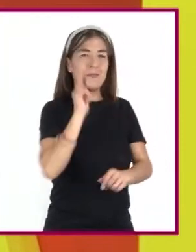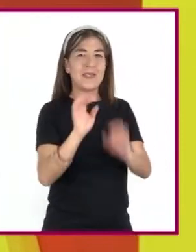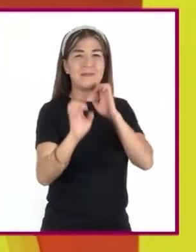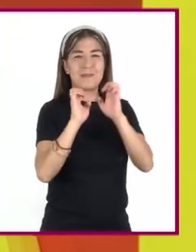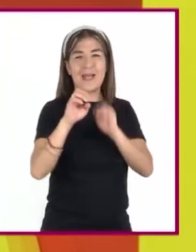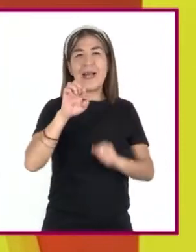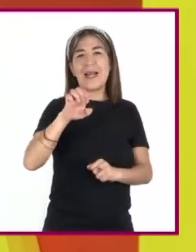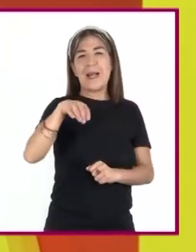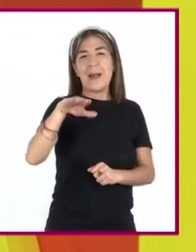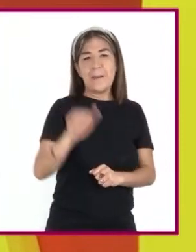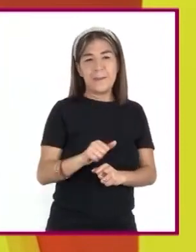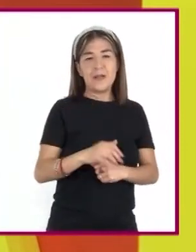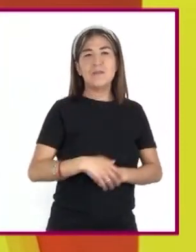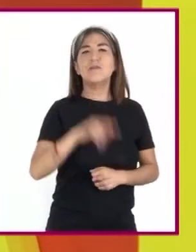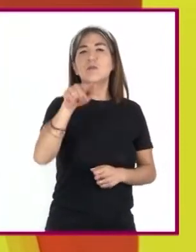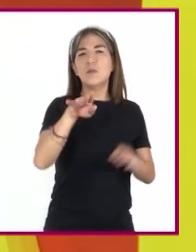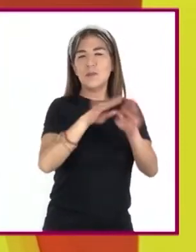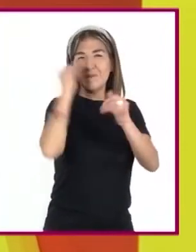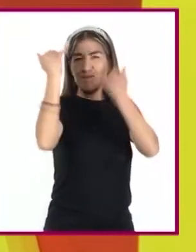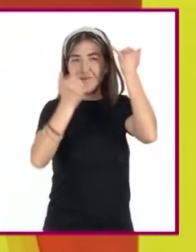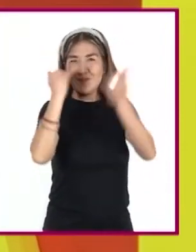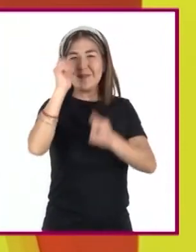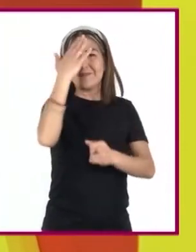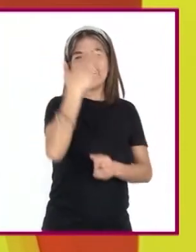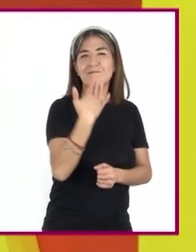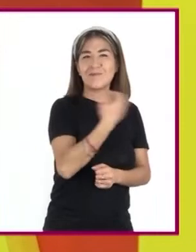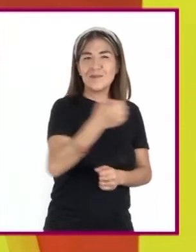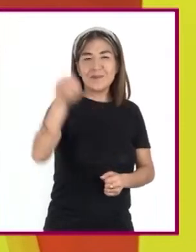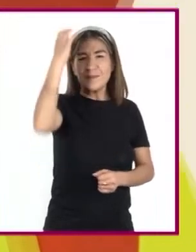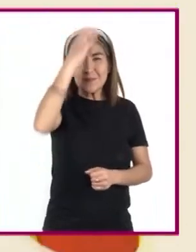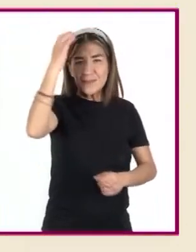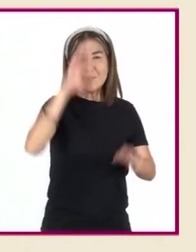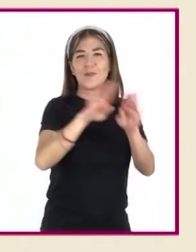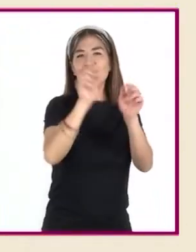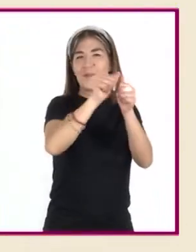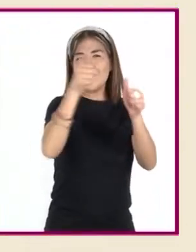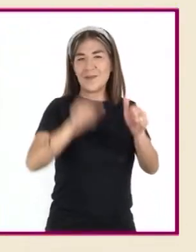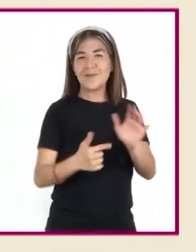Emma, Creatividad e Ingenio, Ciencias y Expresiones Artísticas.